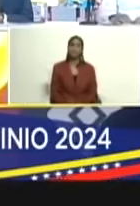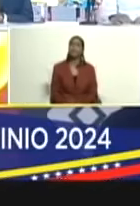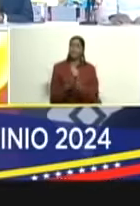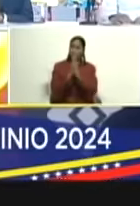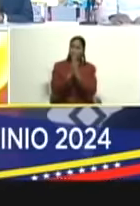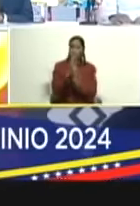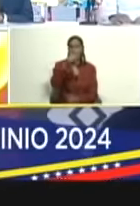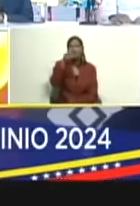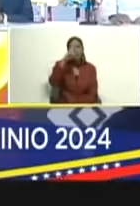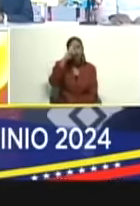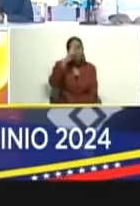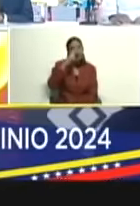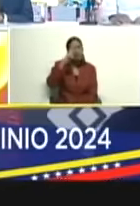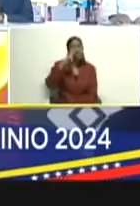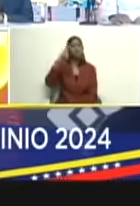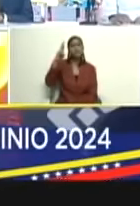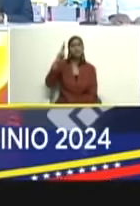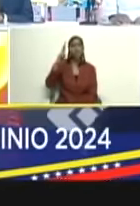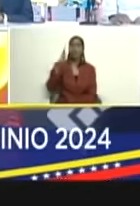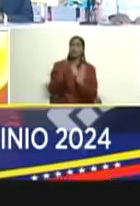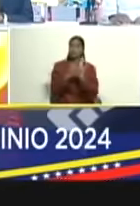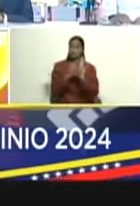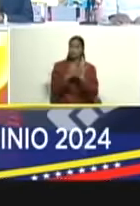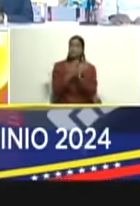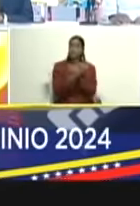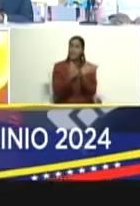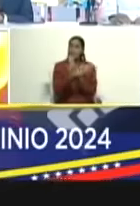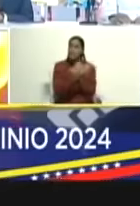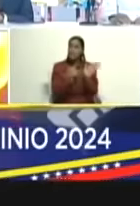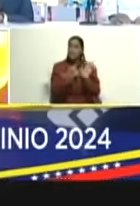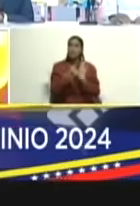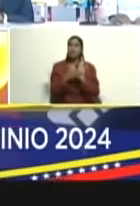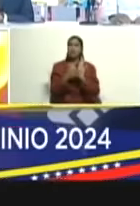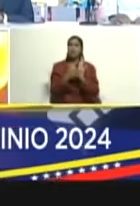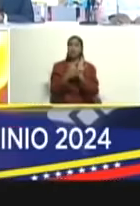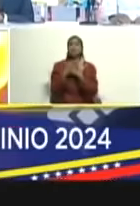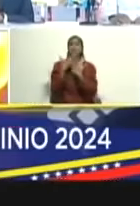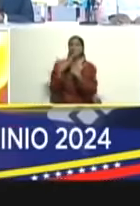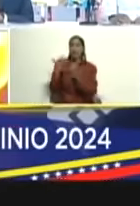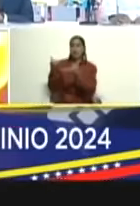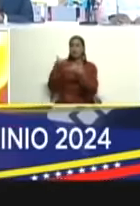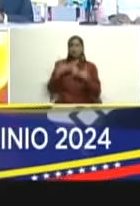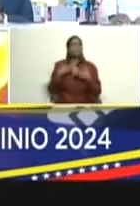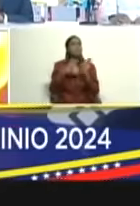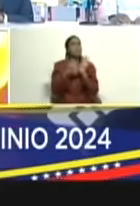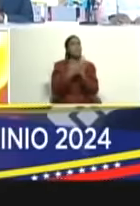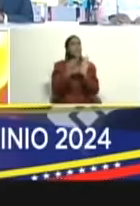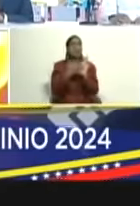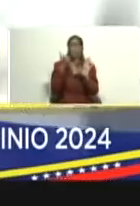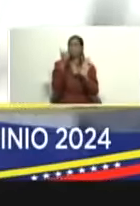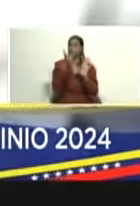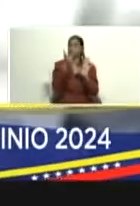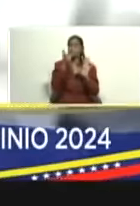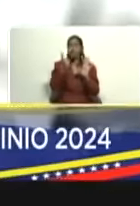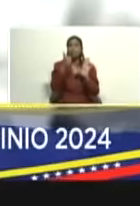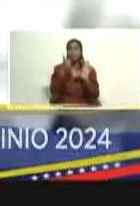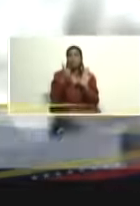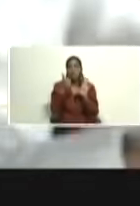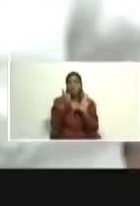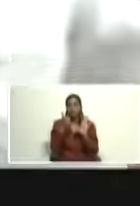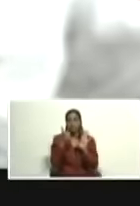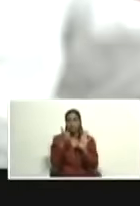Reflexiones. Este libro está bueno, ¿ves? Cuando uno le regala un libro bueno, uno lo que provoca es llegar a su